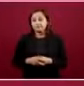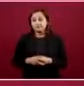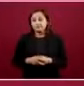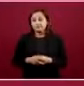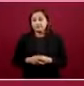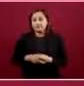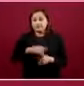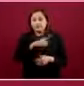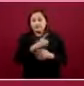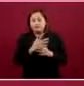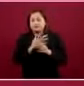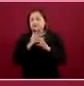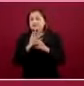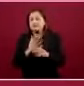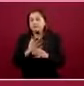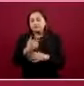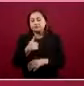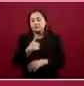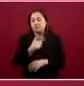cierta,